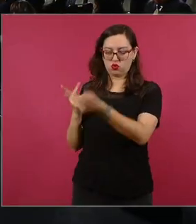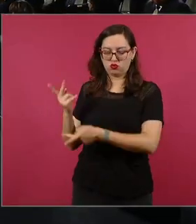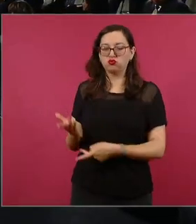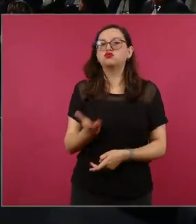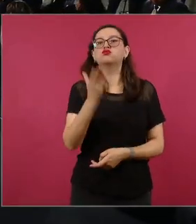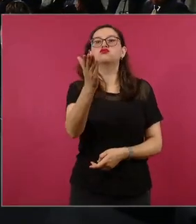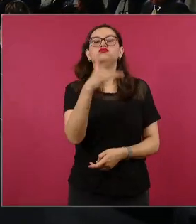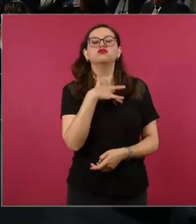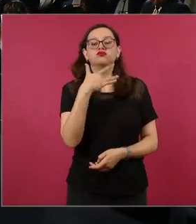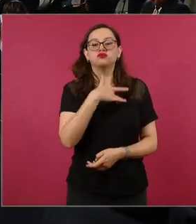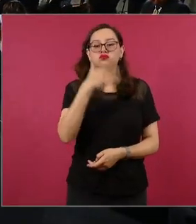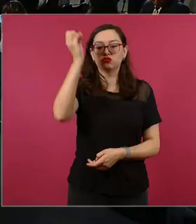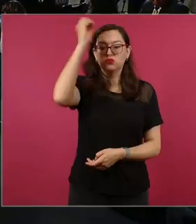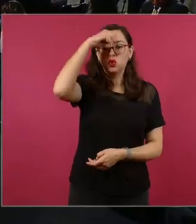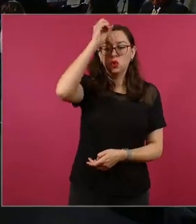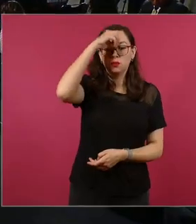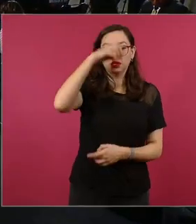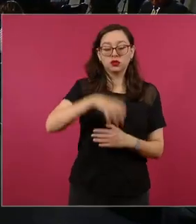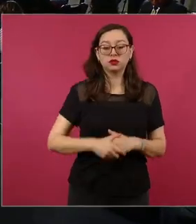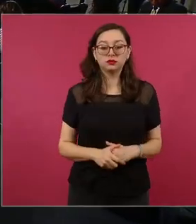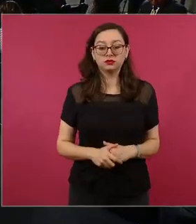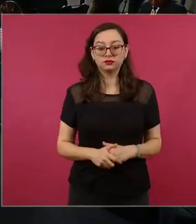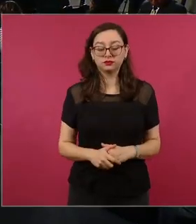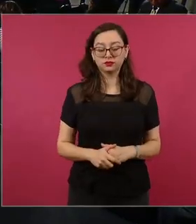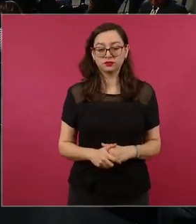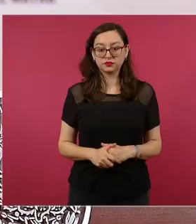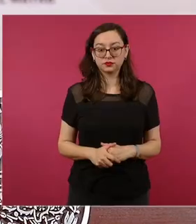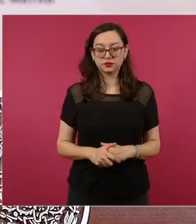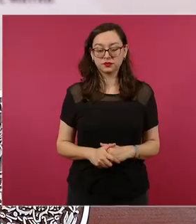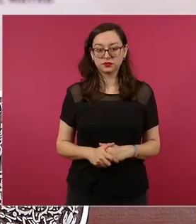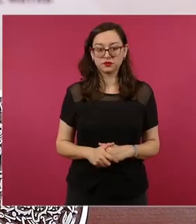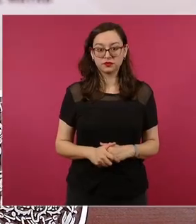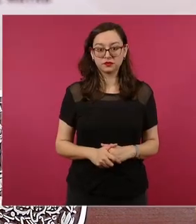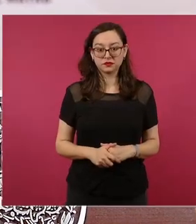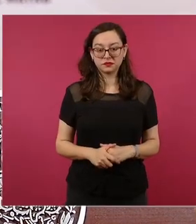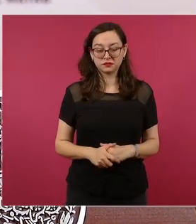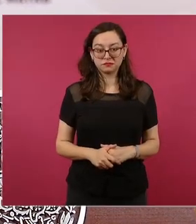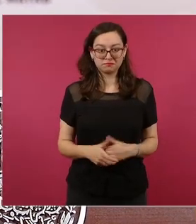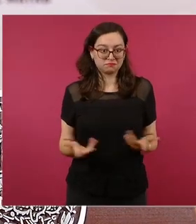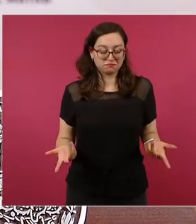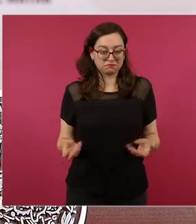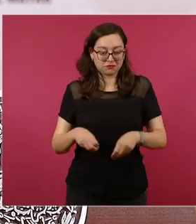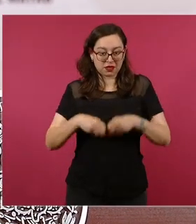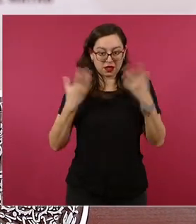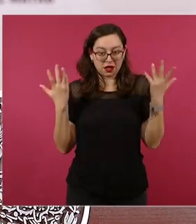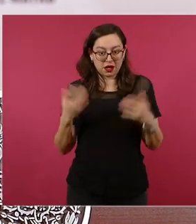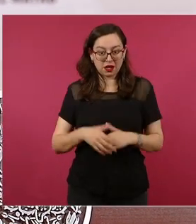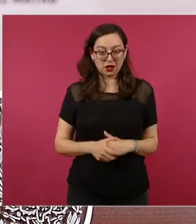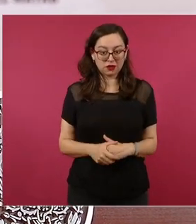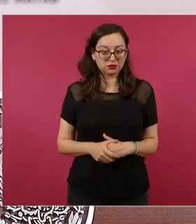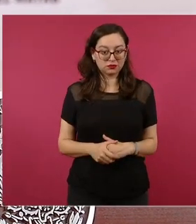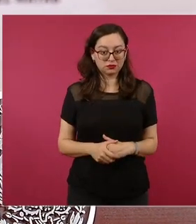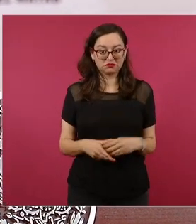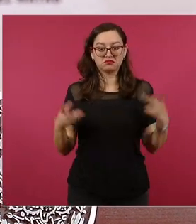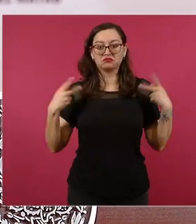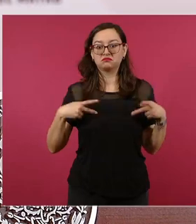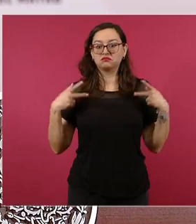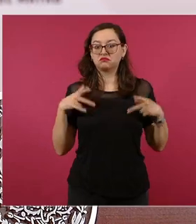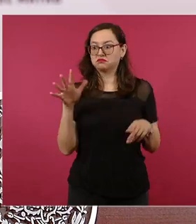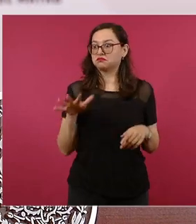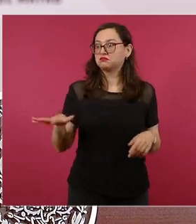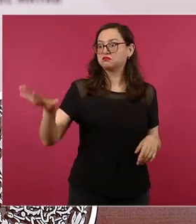yo creo que es lo que opina la gente, son los sentimientos del